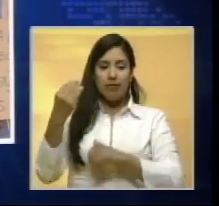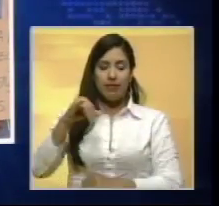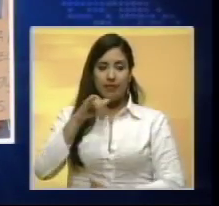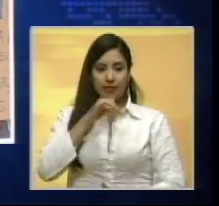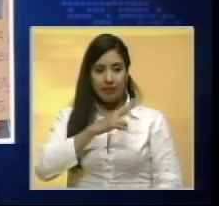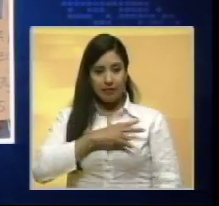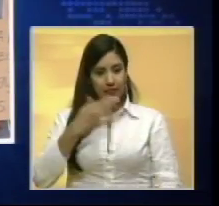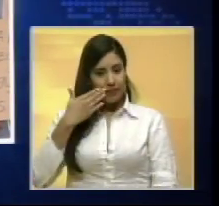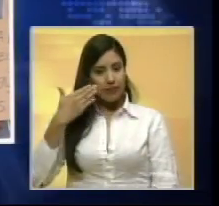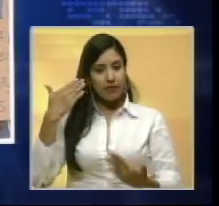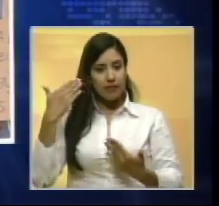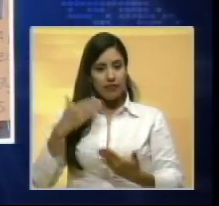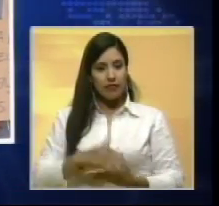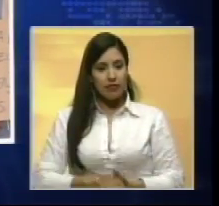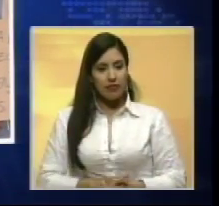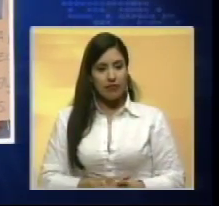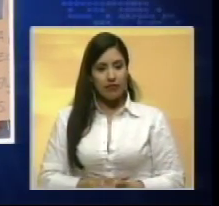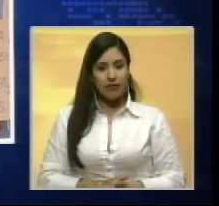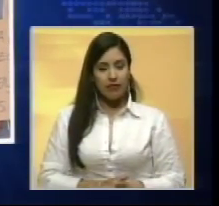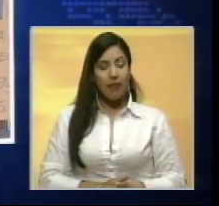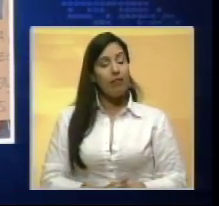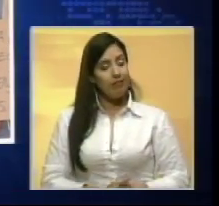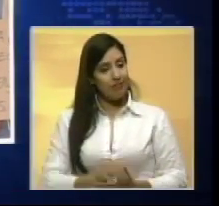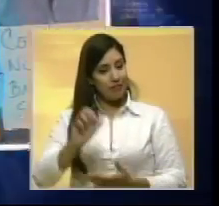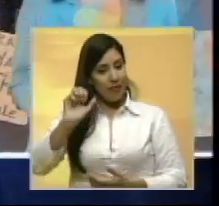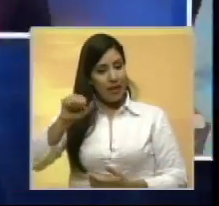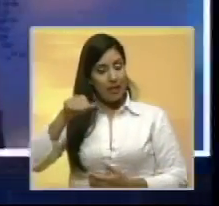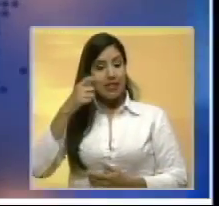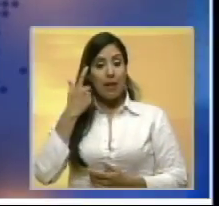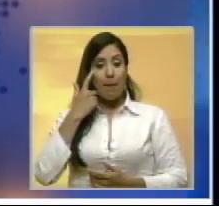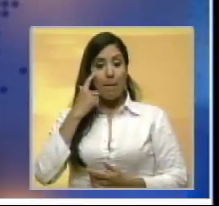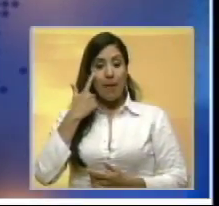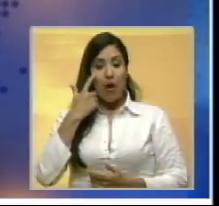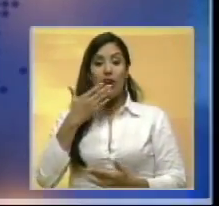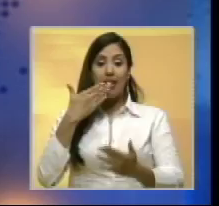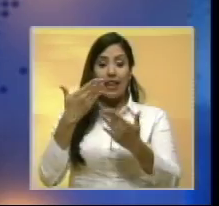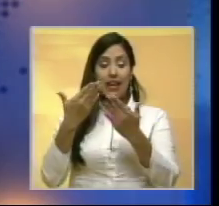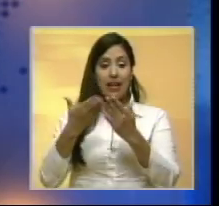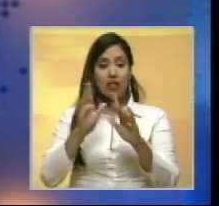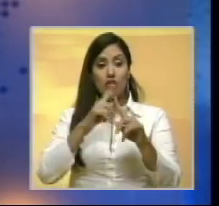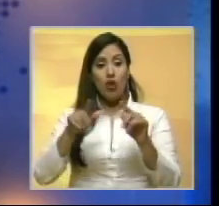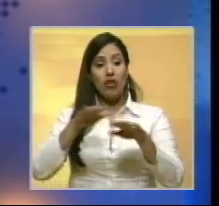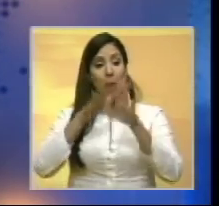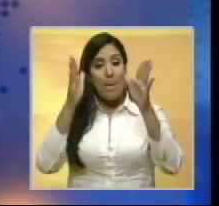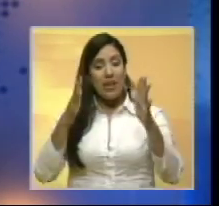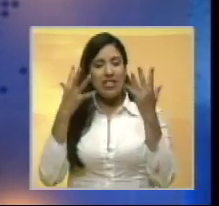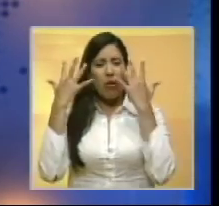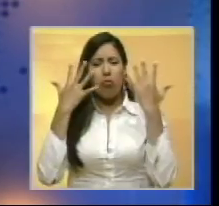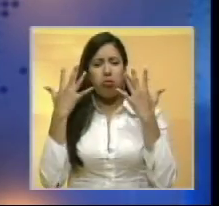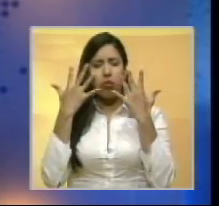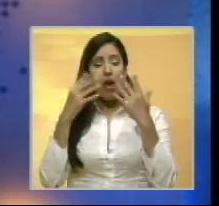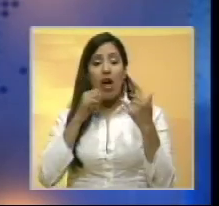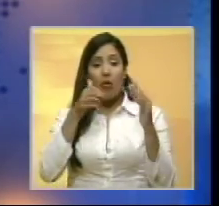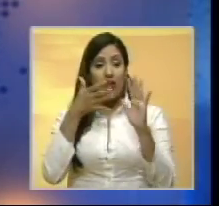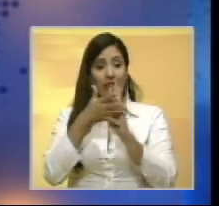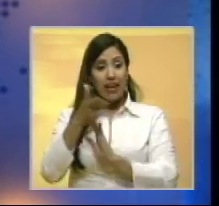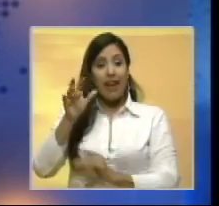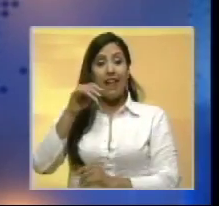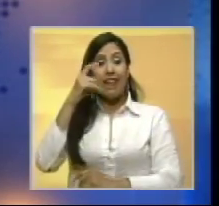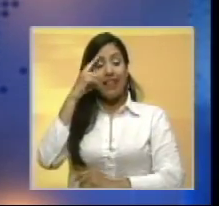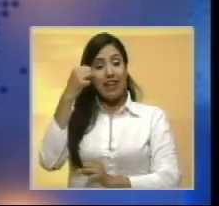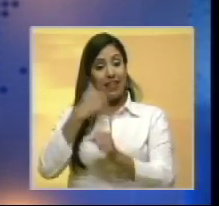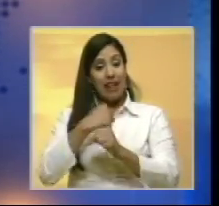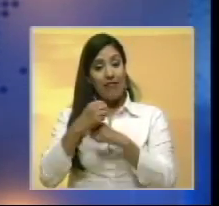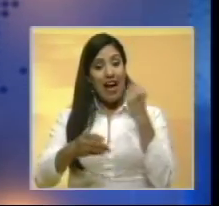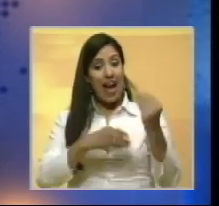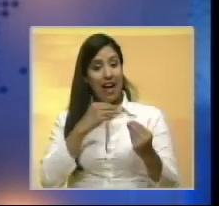con mucho más de nuestra emisión meridiana. Claro que sí, Maoli, gracias. La ministra para Asuntos Penitenciarios, Iris Varela, aseguró que durante su